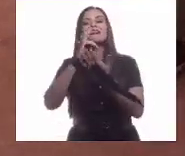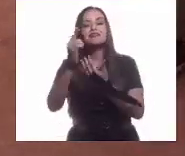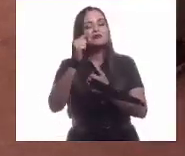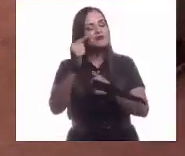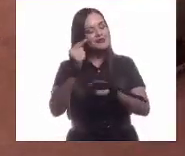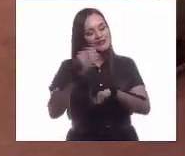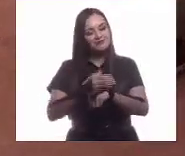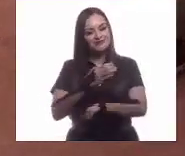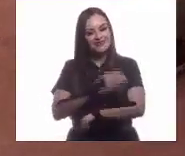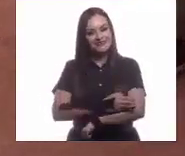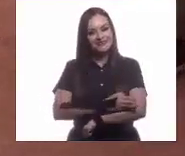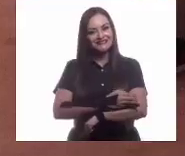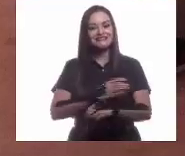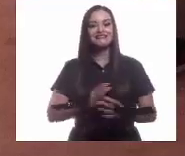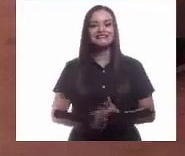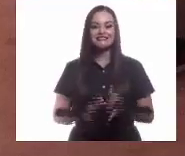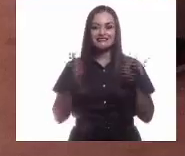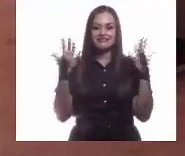de hoy aquí.